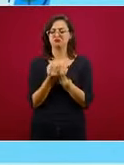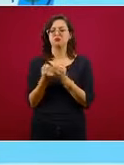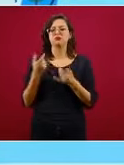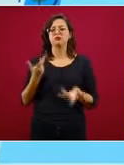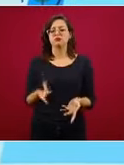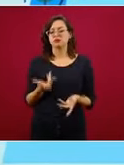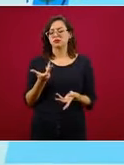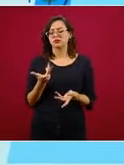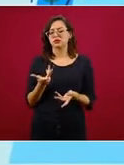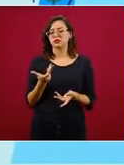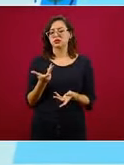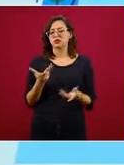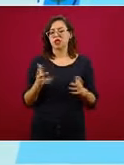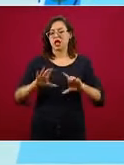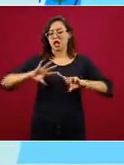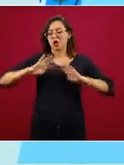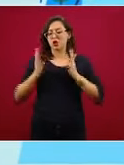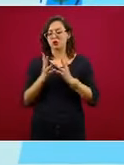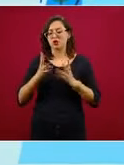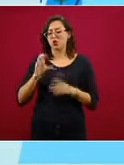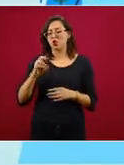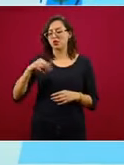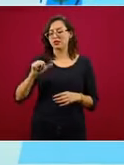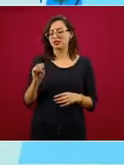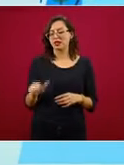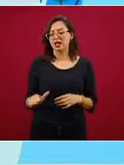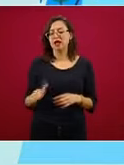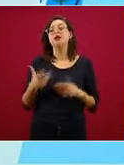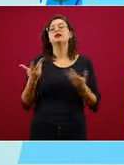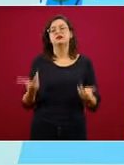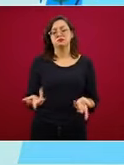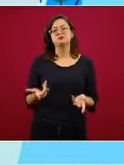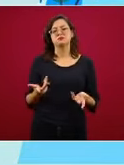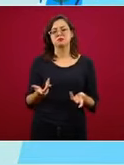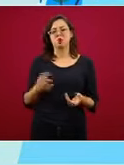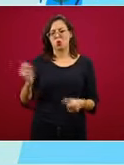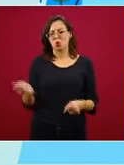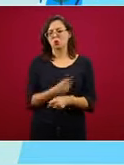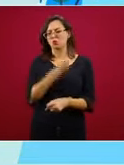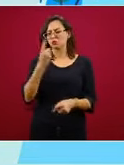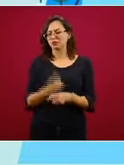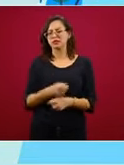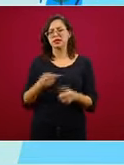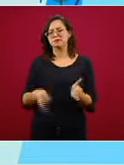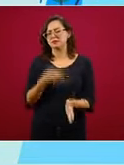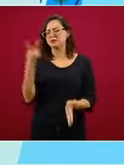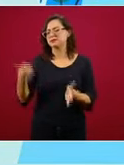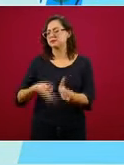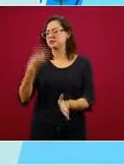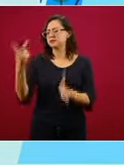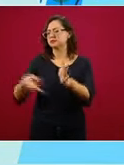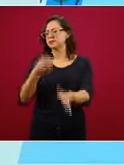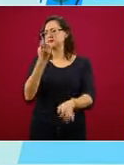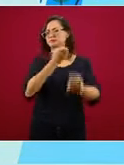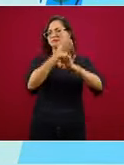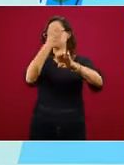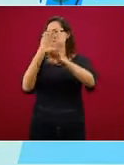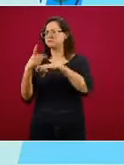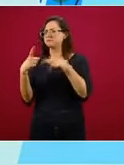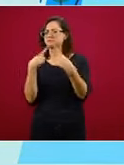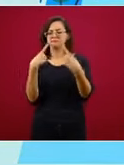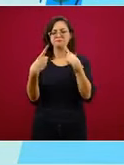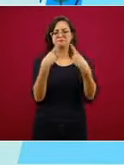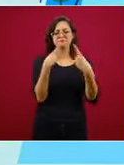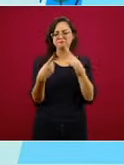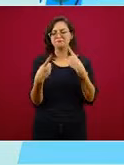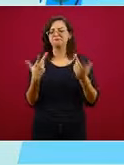sesión de la Comisión de Salud Pública del CONASA tuvimos oportunidad, y en otras reuniones que hemos tenido con algunas entidades federativas,